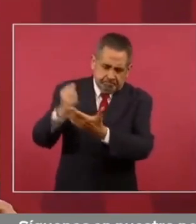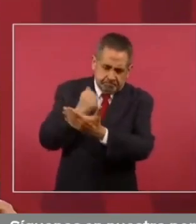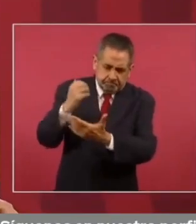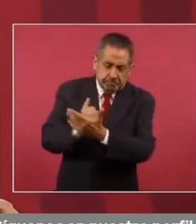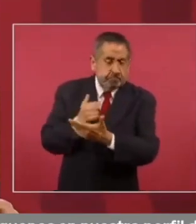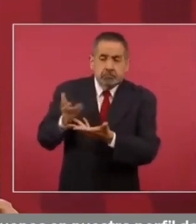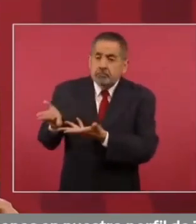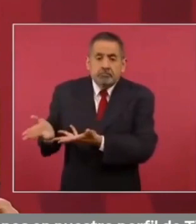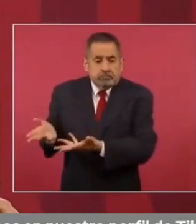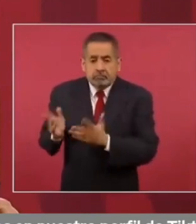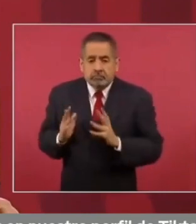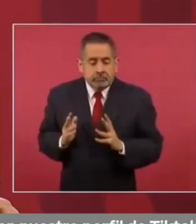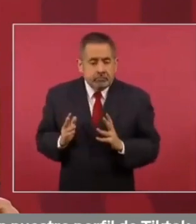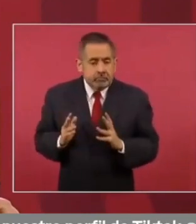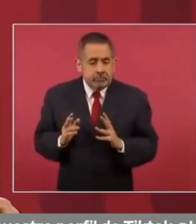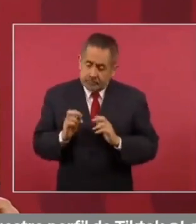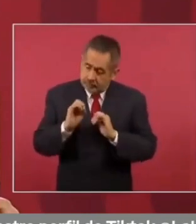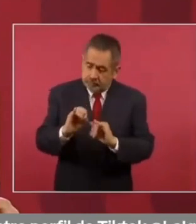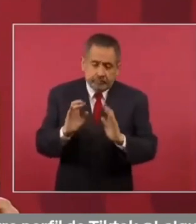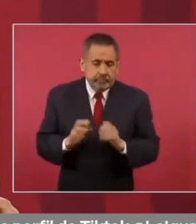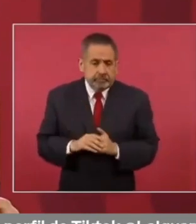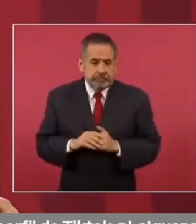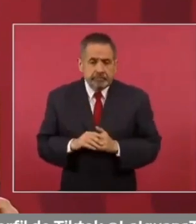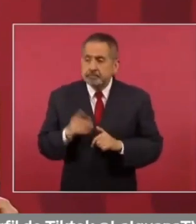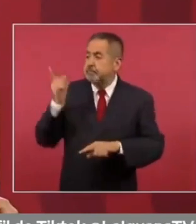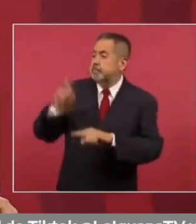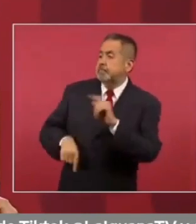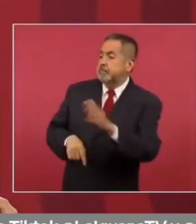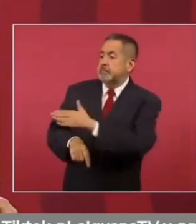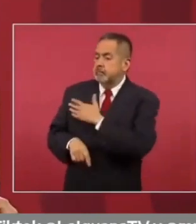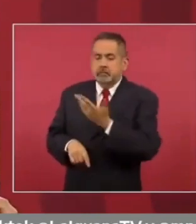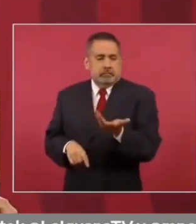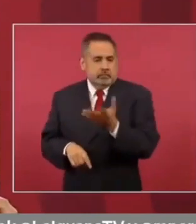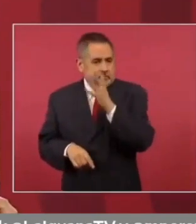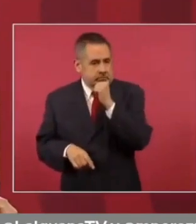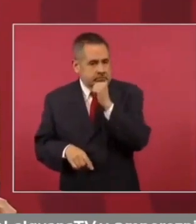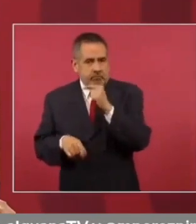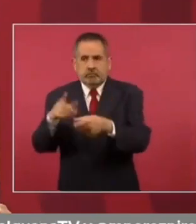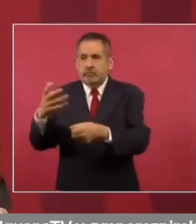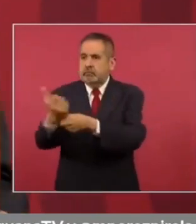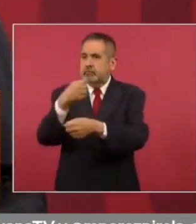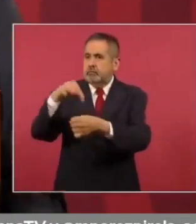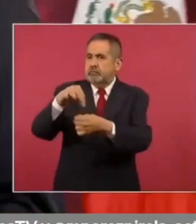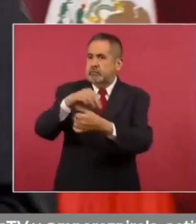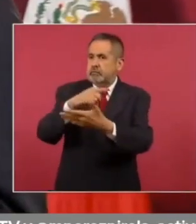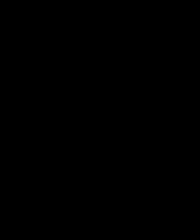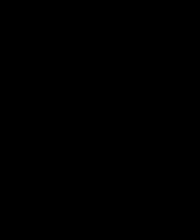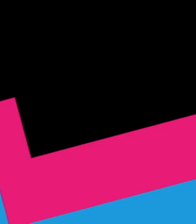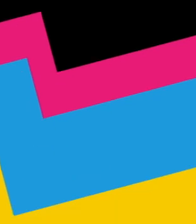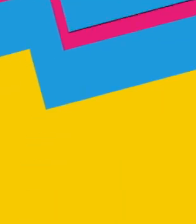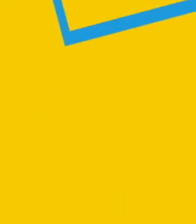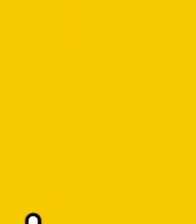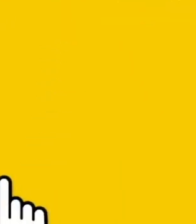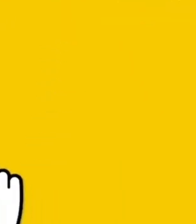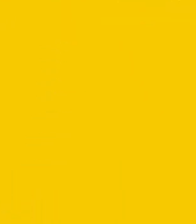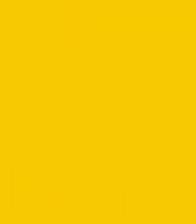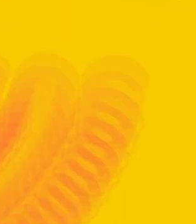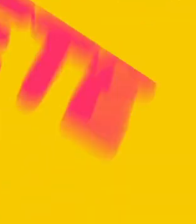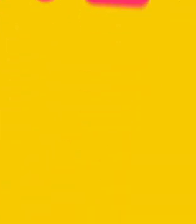y que este no se le puede de destituir